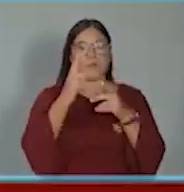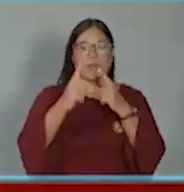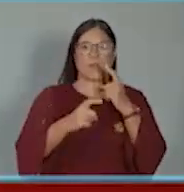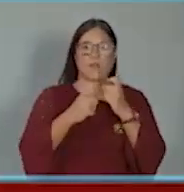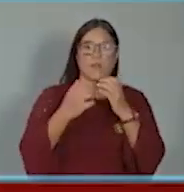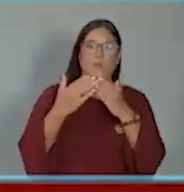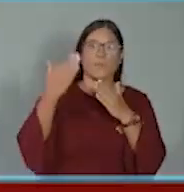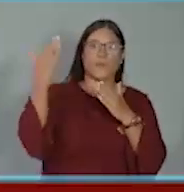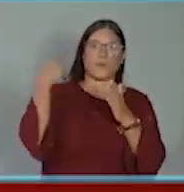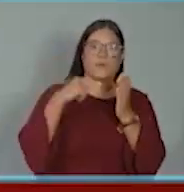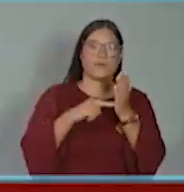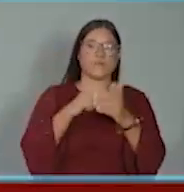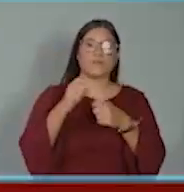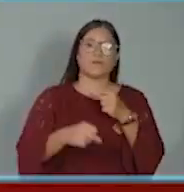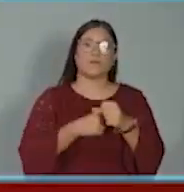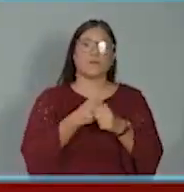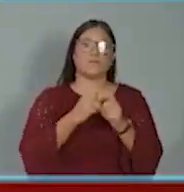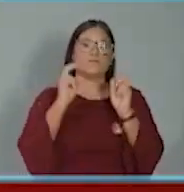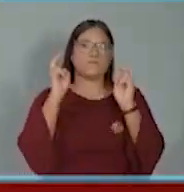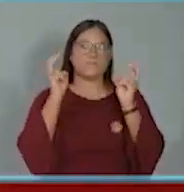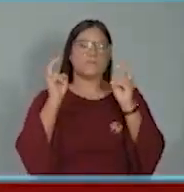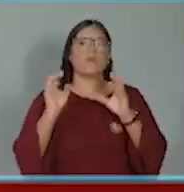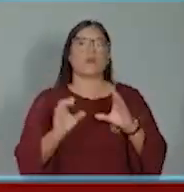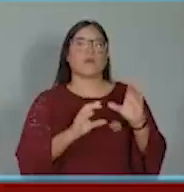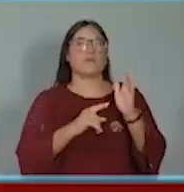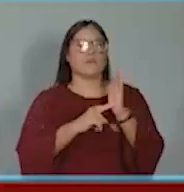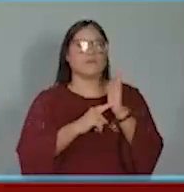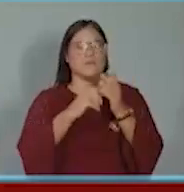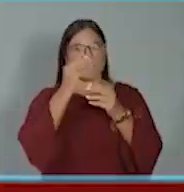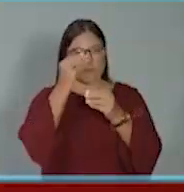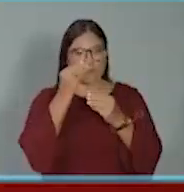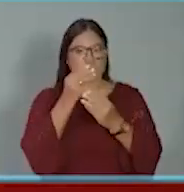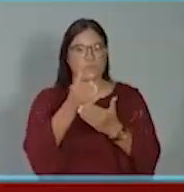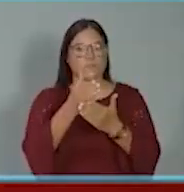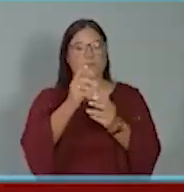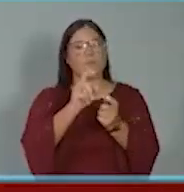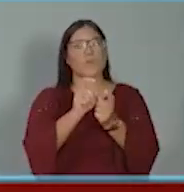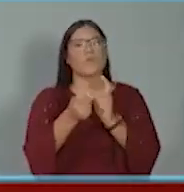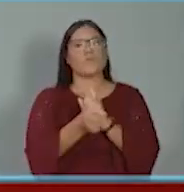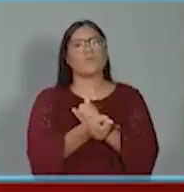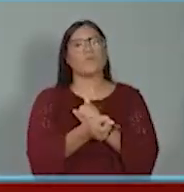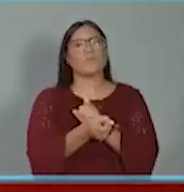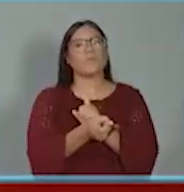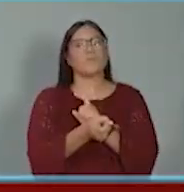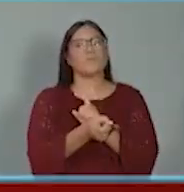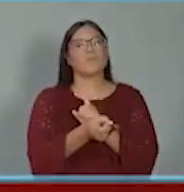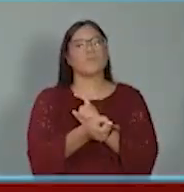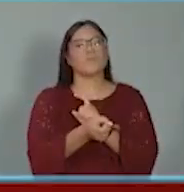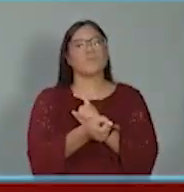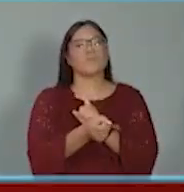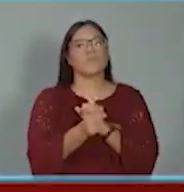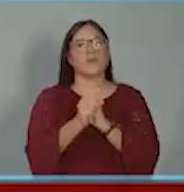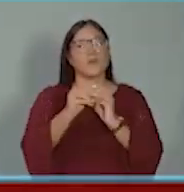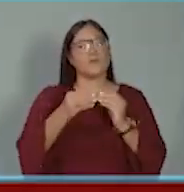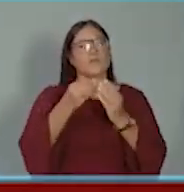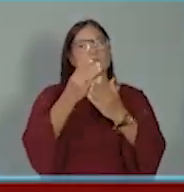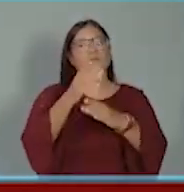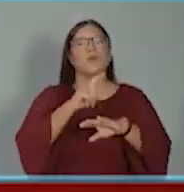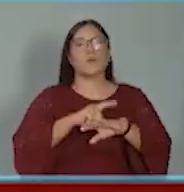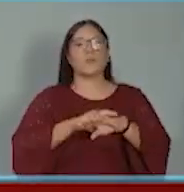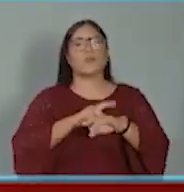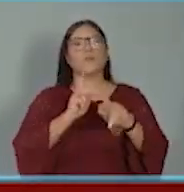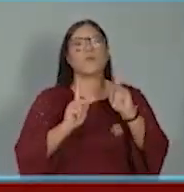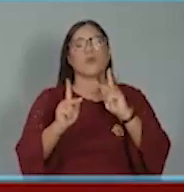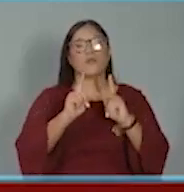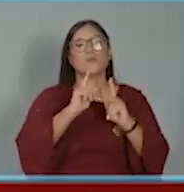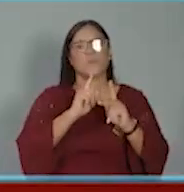en este año no se presupuesto eso entonces hay que hacer alguna serie de modificaciones Y eso lleva su tiempo pero la